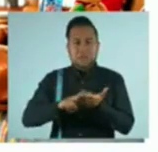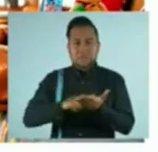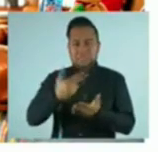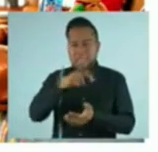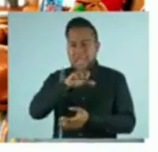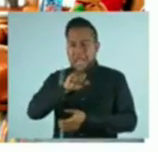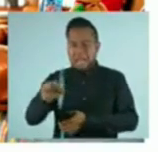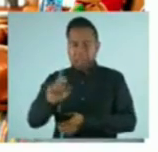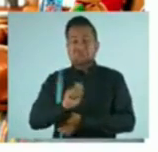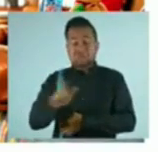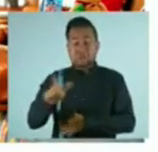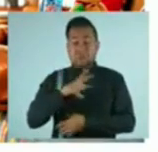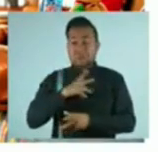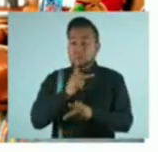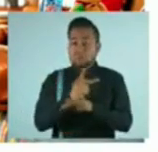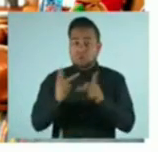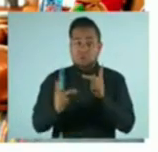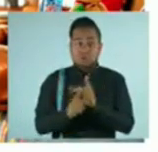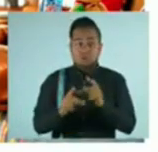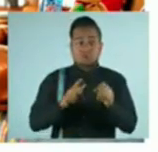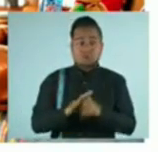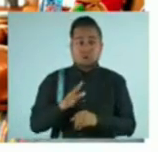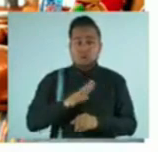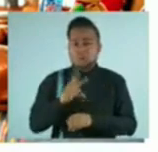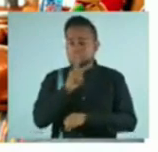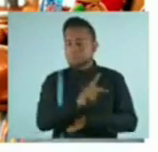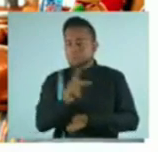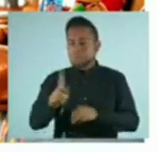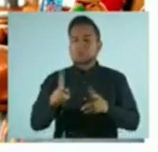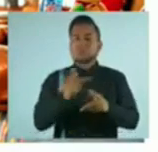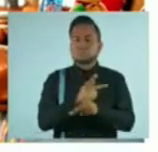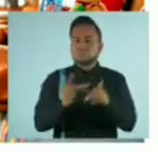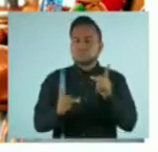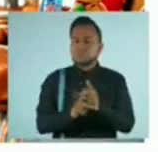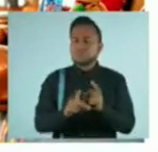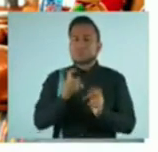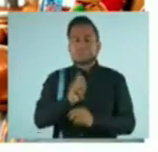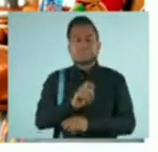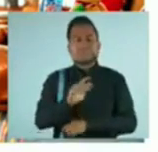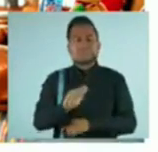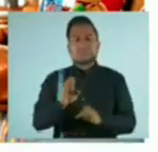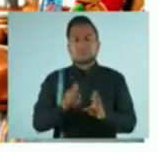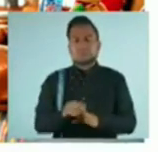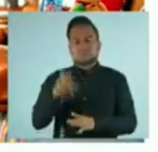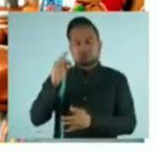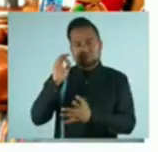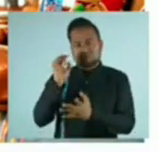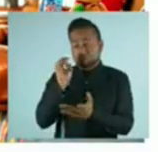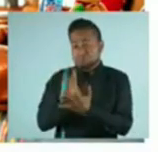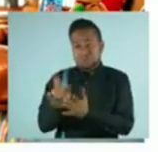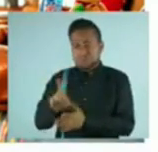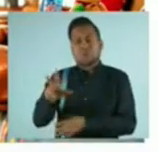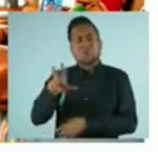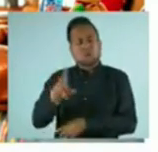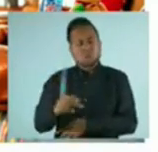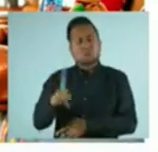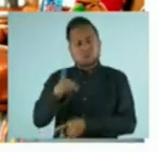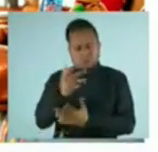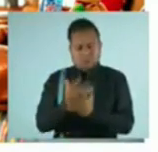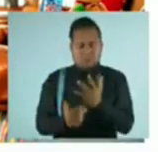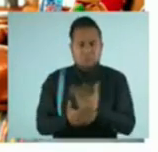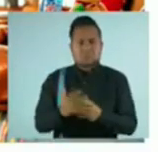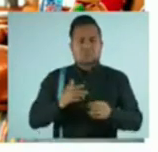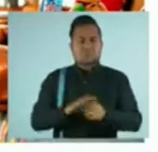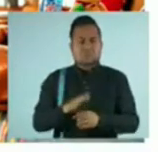Hay productos, por ejemplo, que son singulares, que no son, podríamos decir, propios del pueblo, pero que además le dan